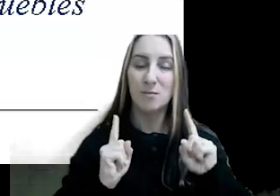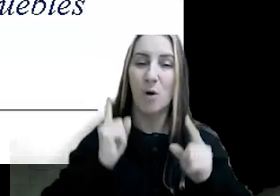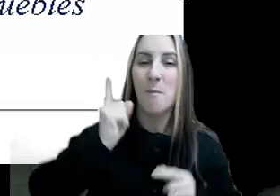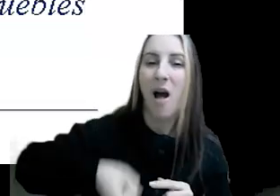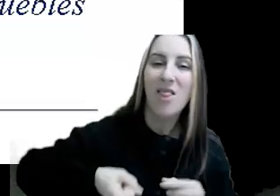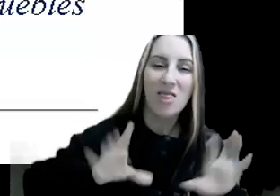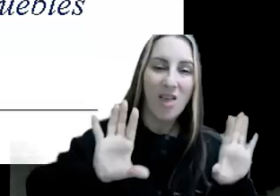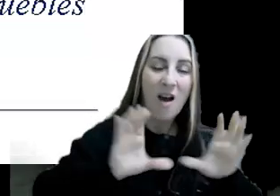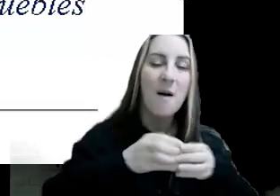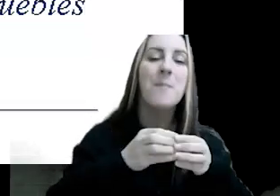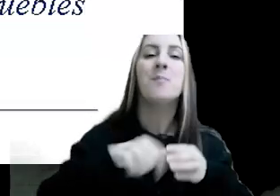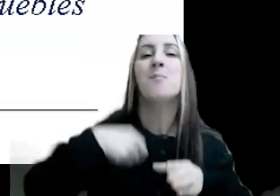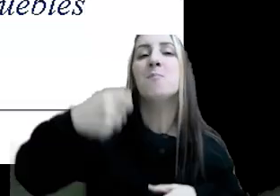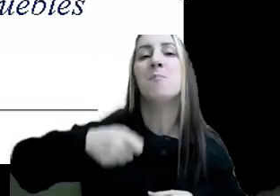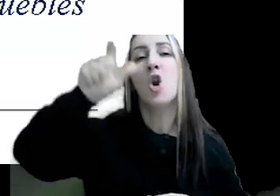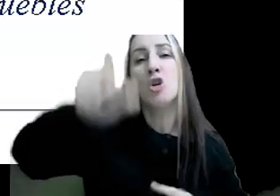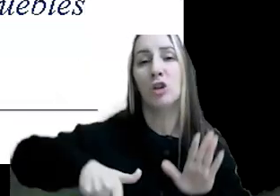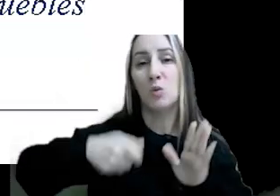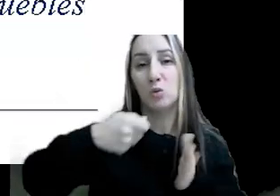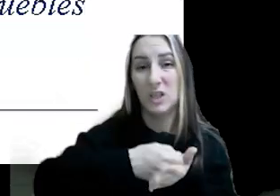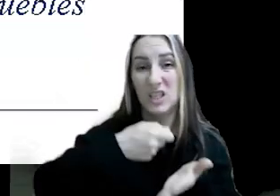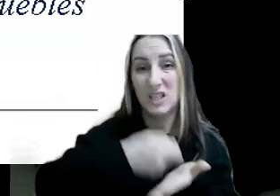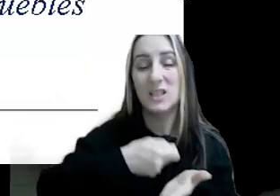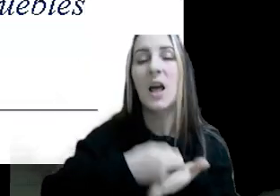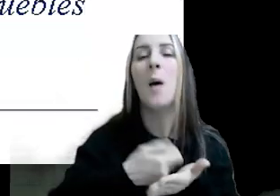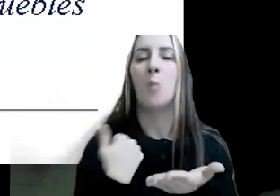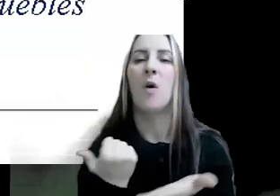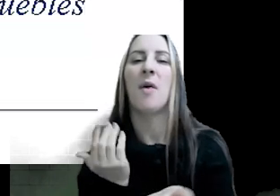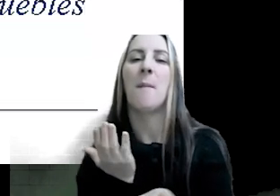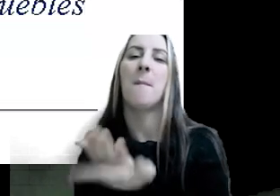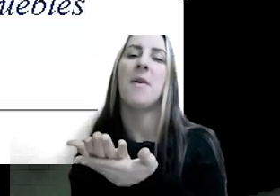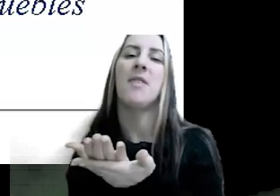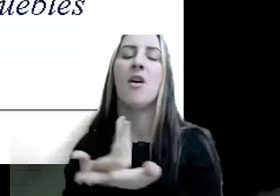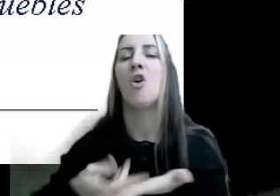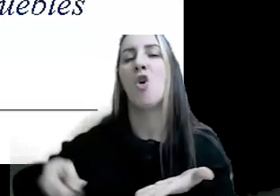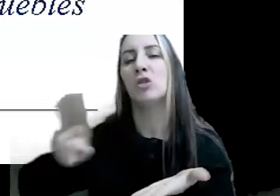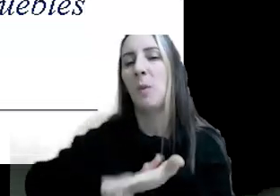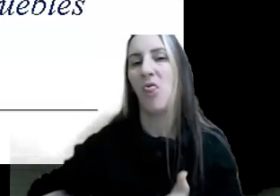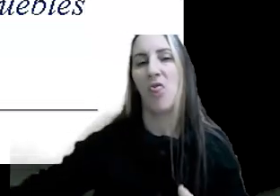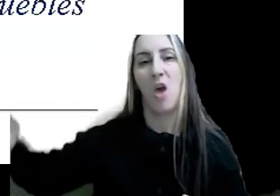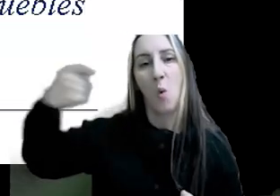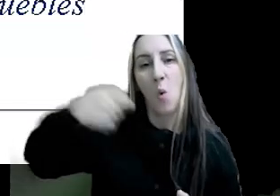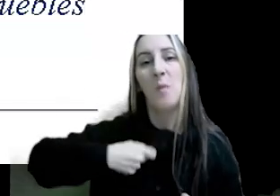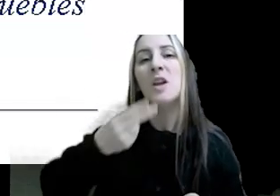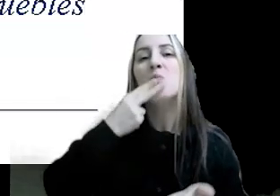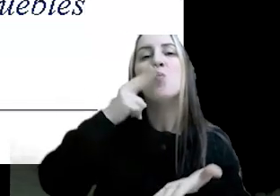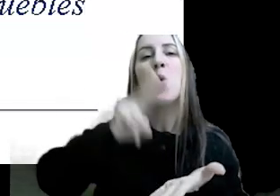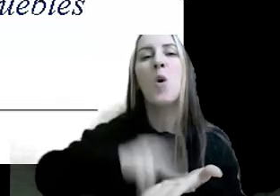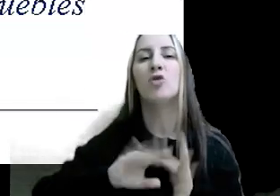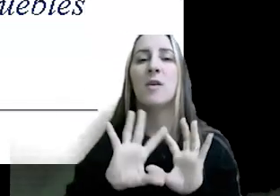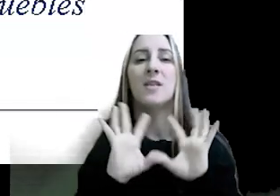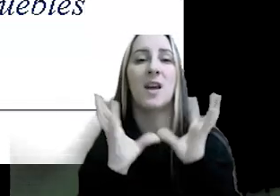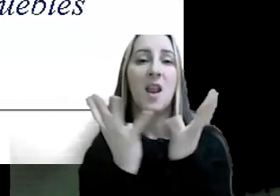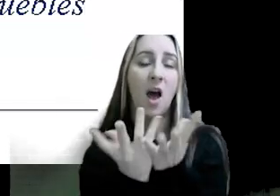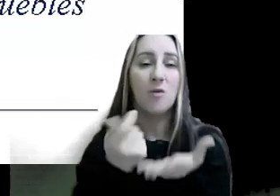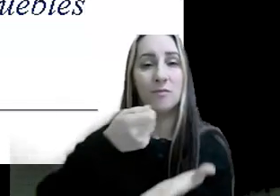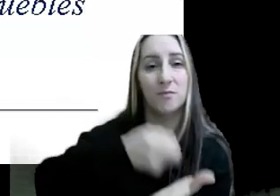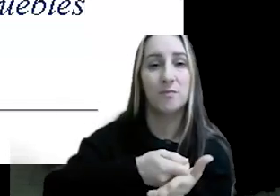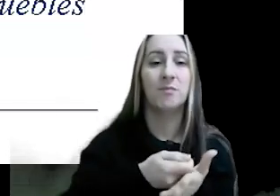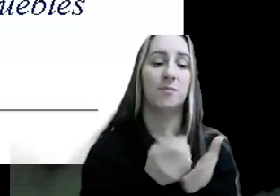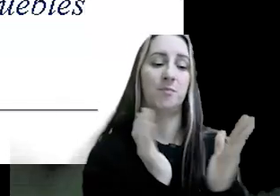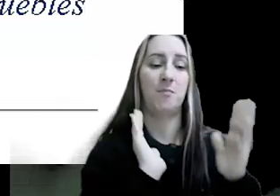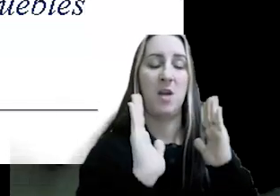Los monotributistas podrán solicitar la reimputación del impuesto integrado abonado en los periodos